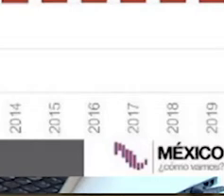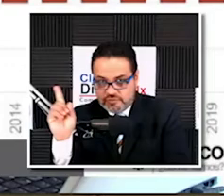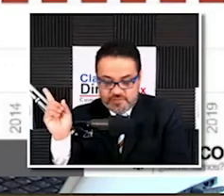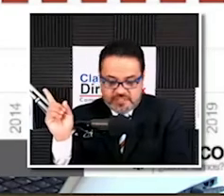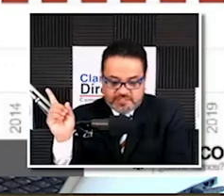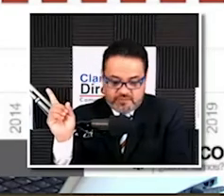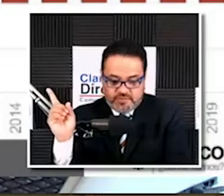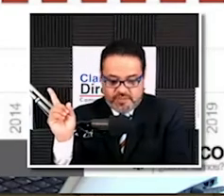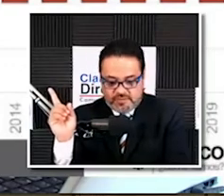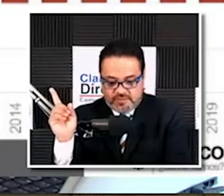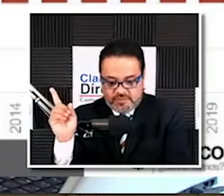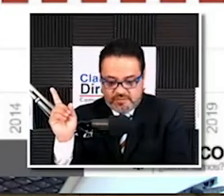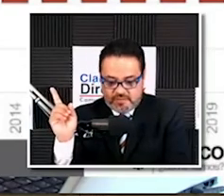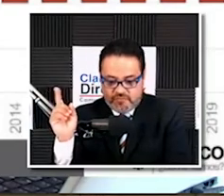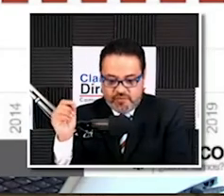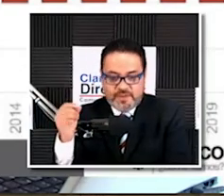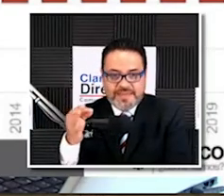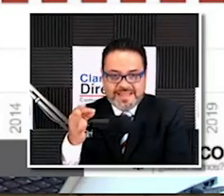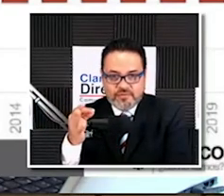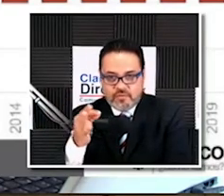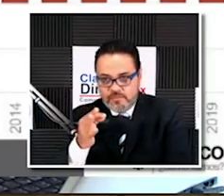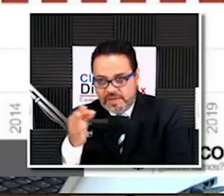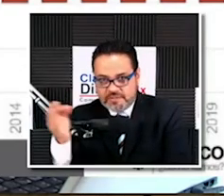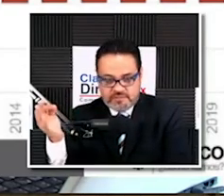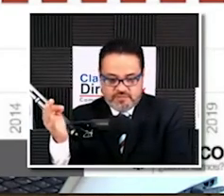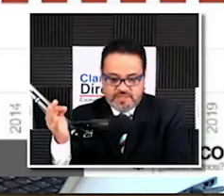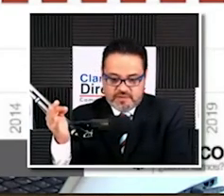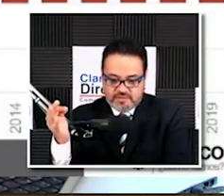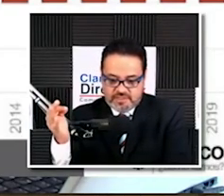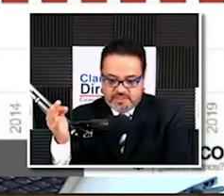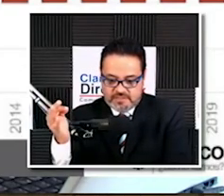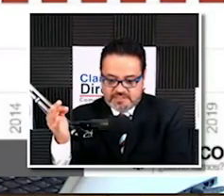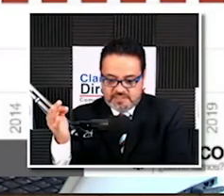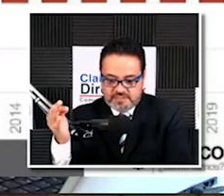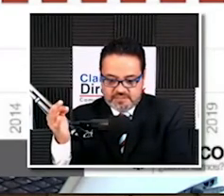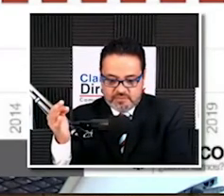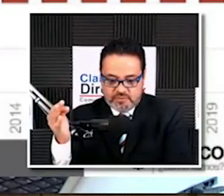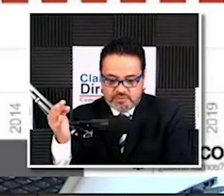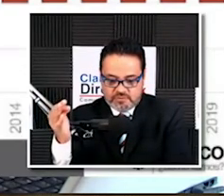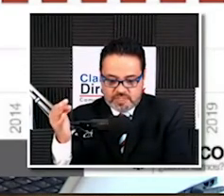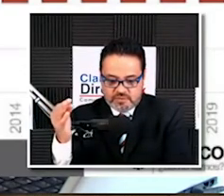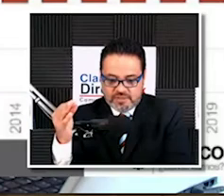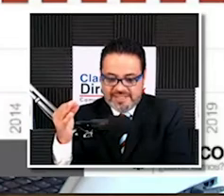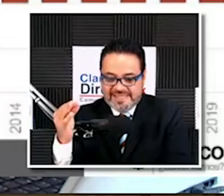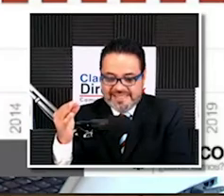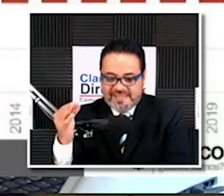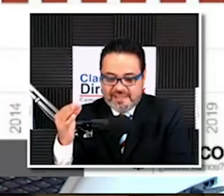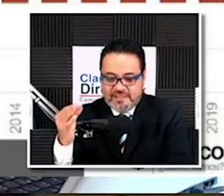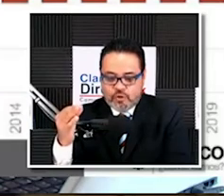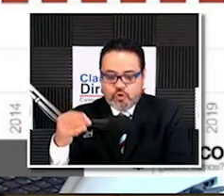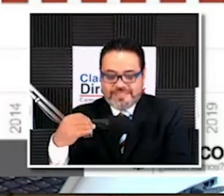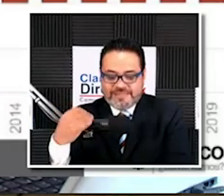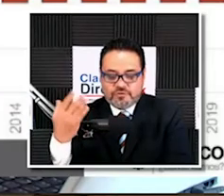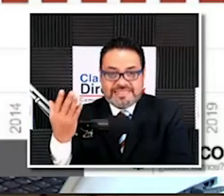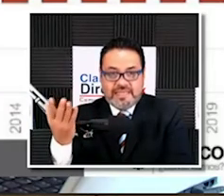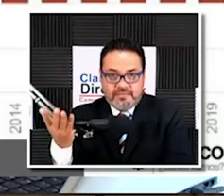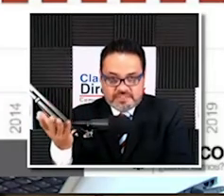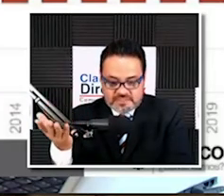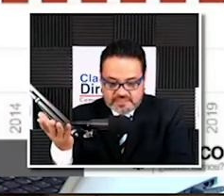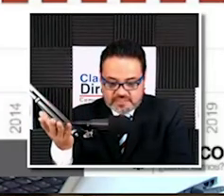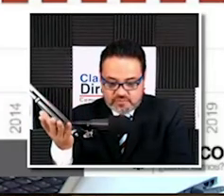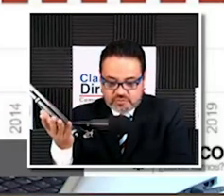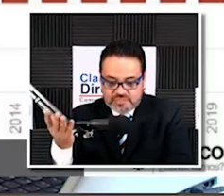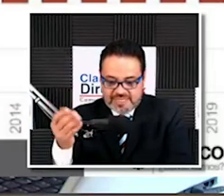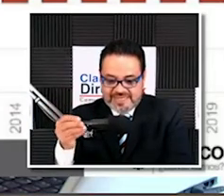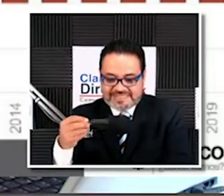todo el año 2019, que fue el primer año completo de gobierno del presidente Andrés Manuel López Obrador, con datos del